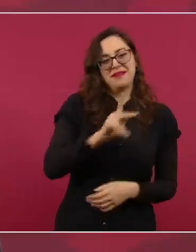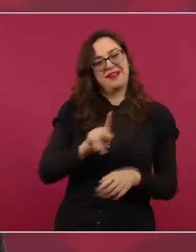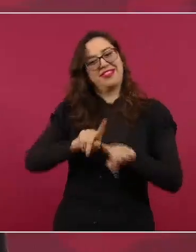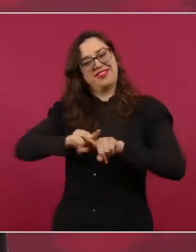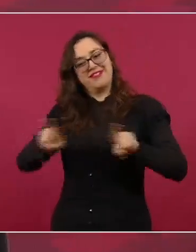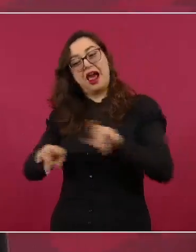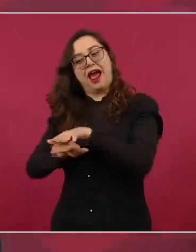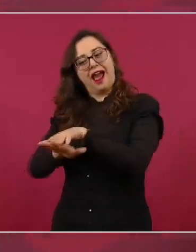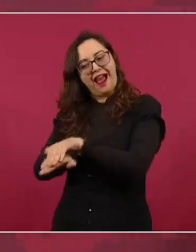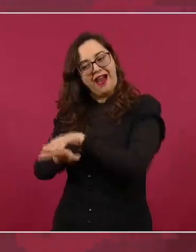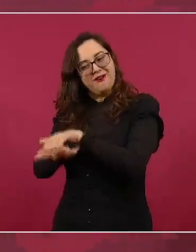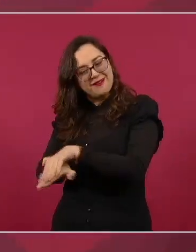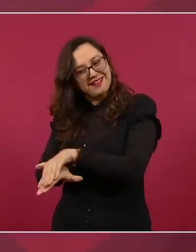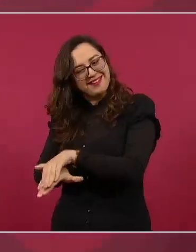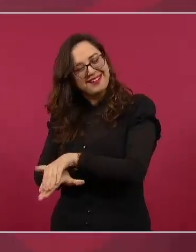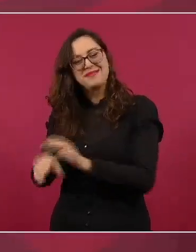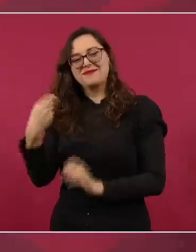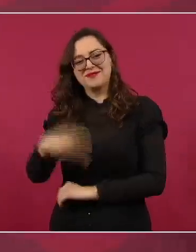la caguama.